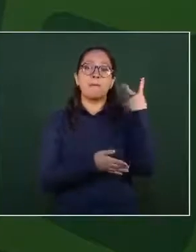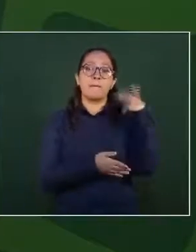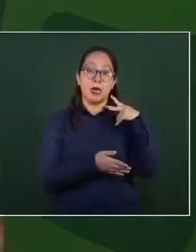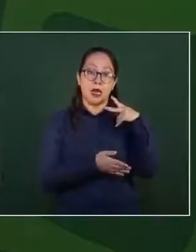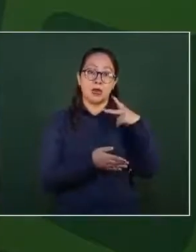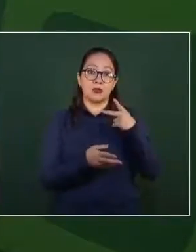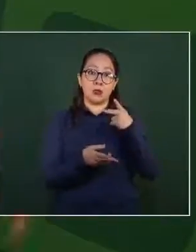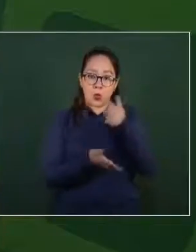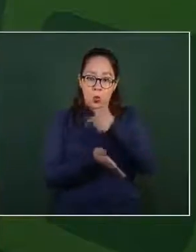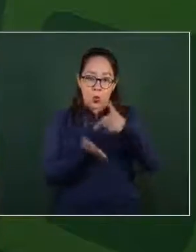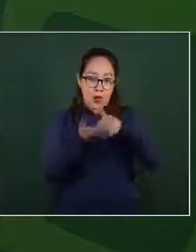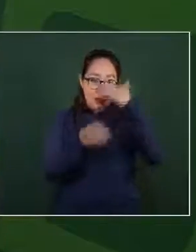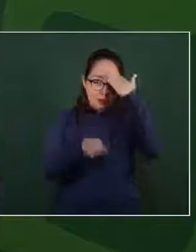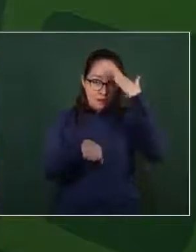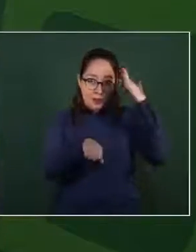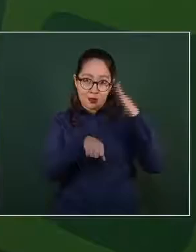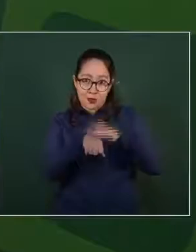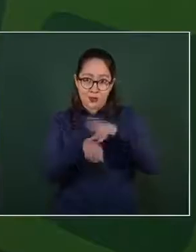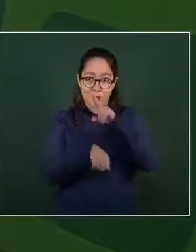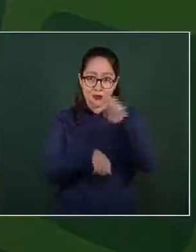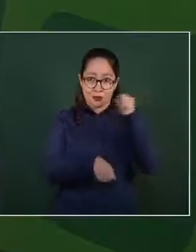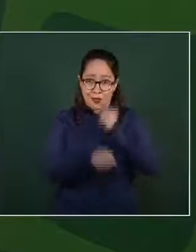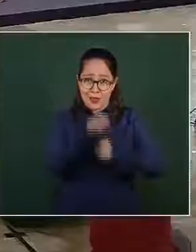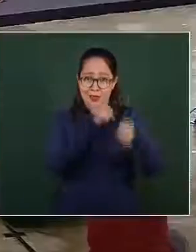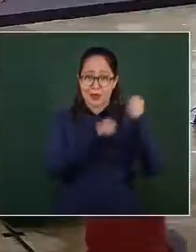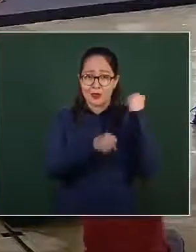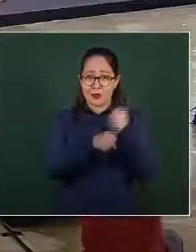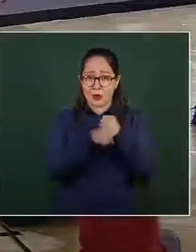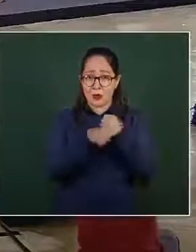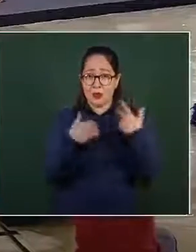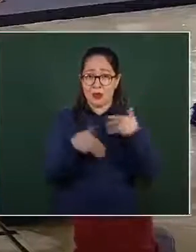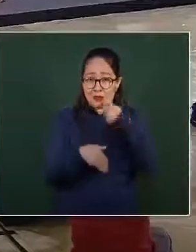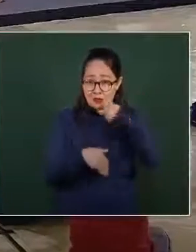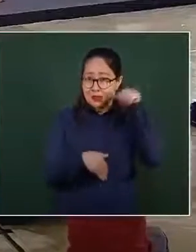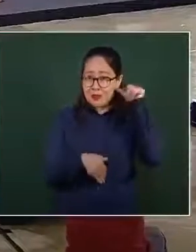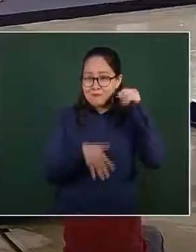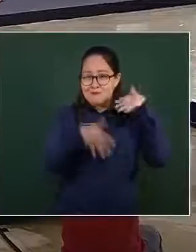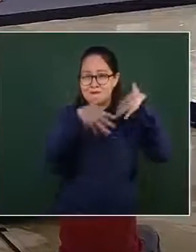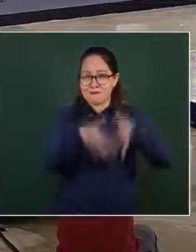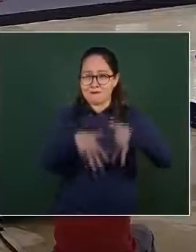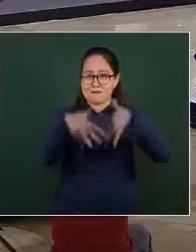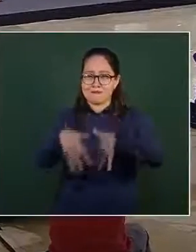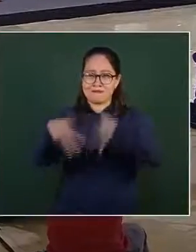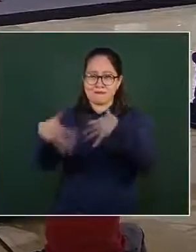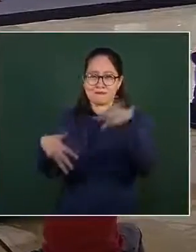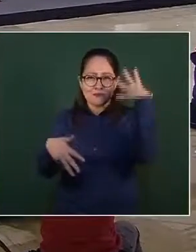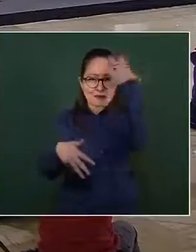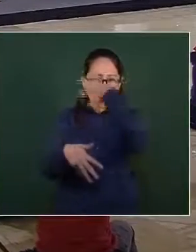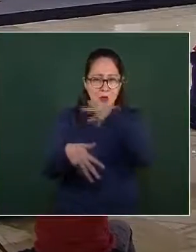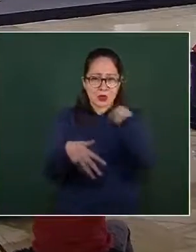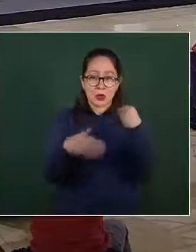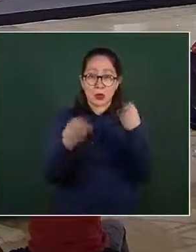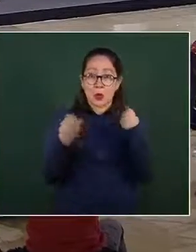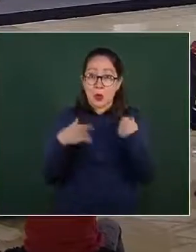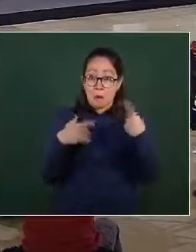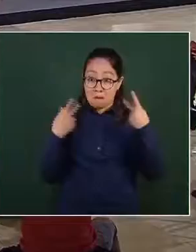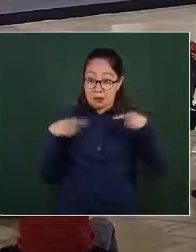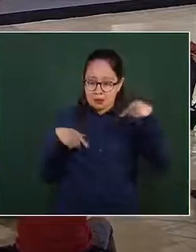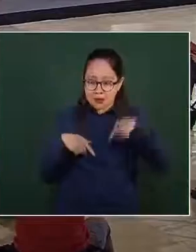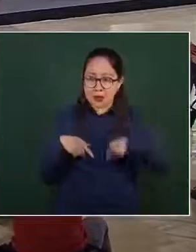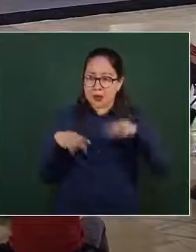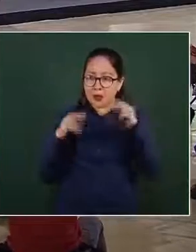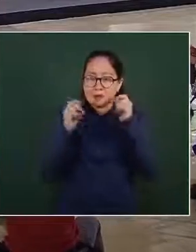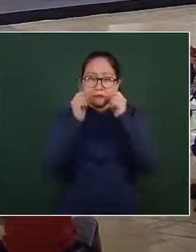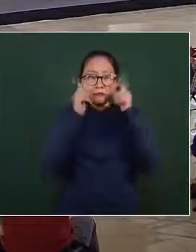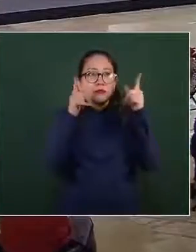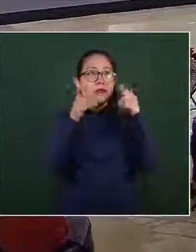En verdad, el desfile majestuoso, admirado por toda la gente de acá, y pues es un